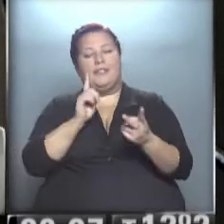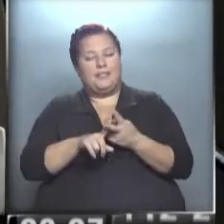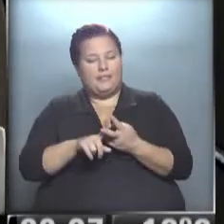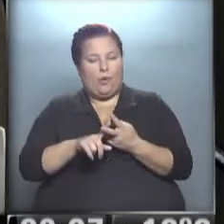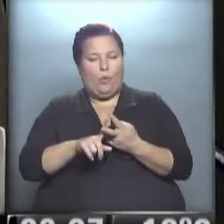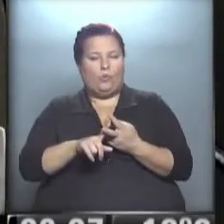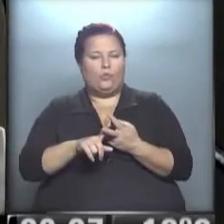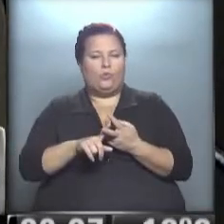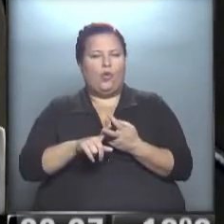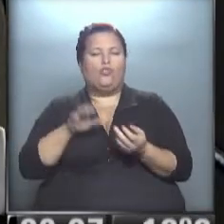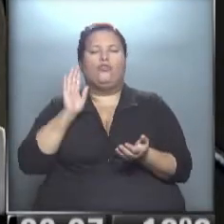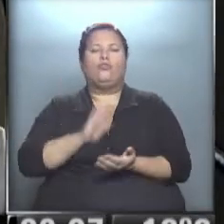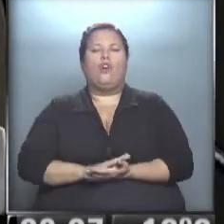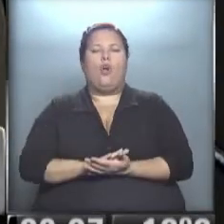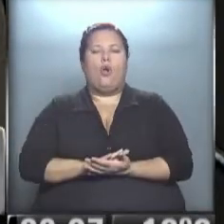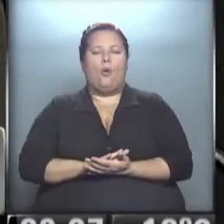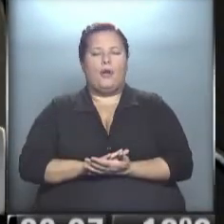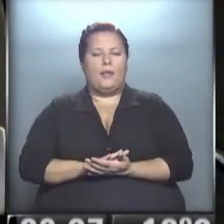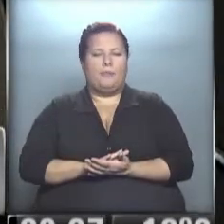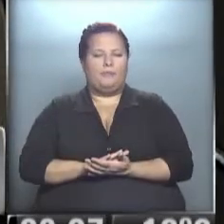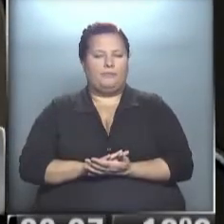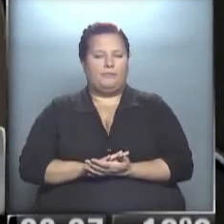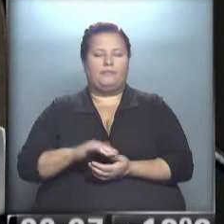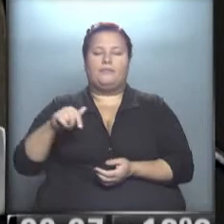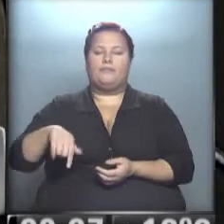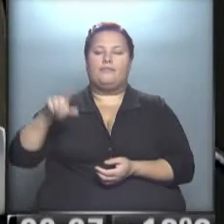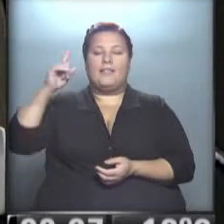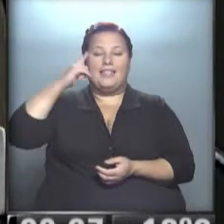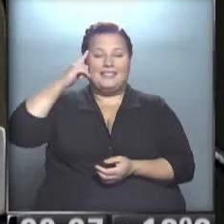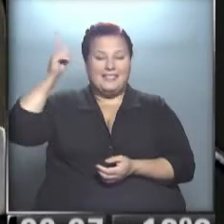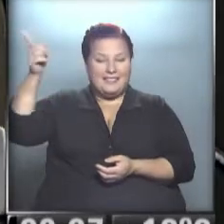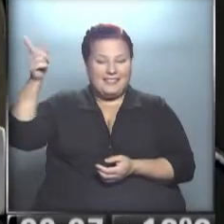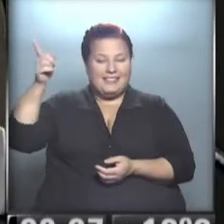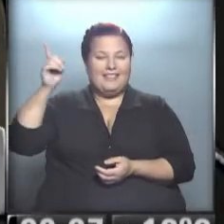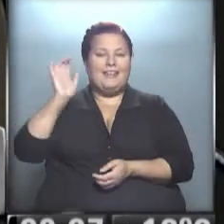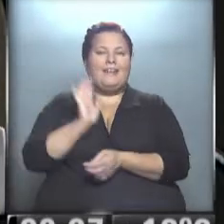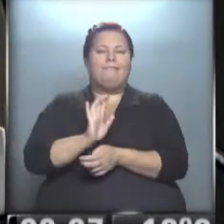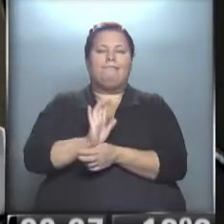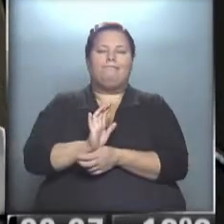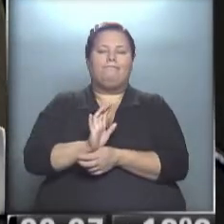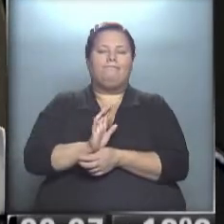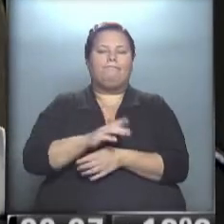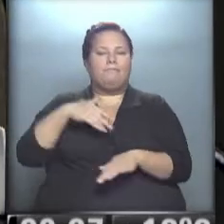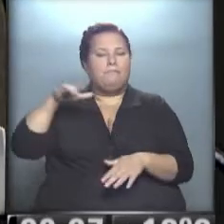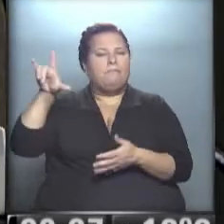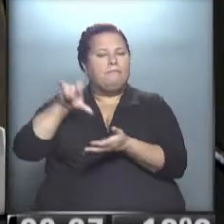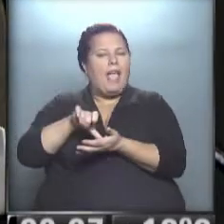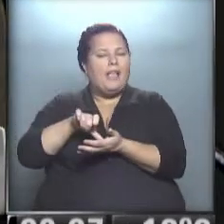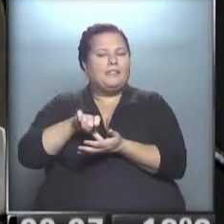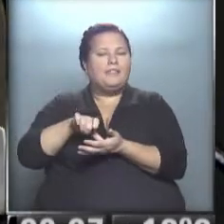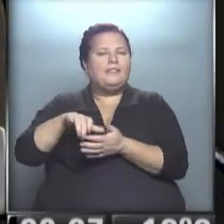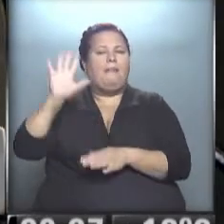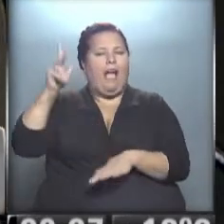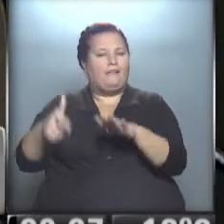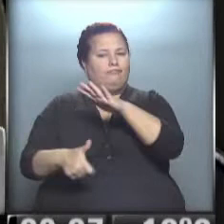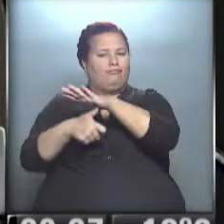en virtud de que la república popular china es uno de los países de mayor liderazgo